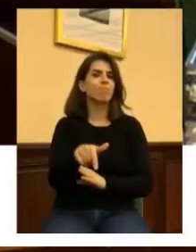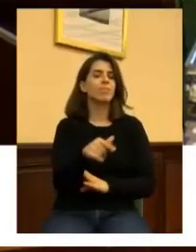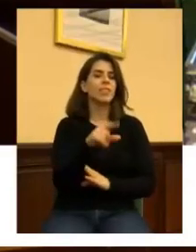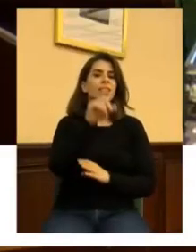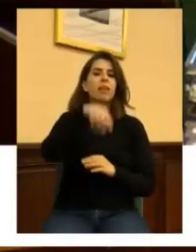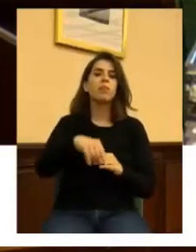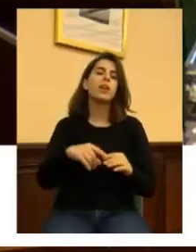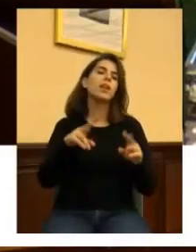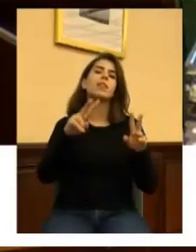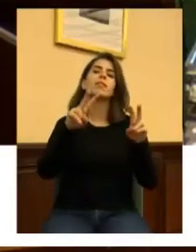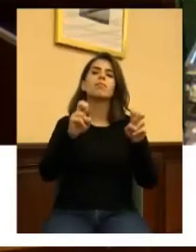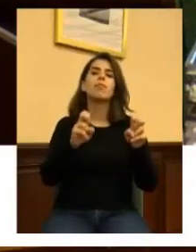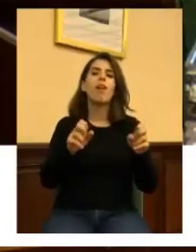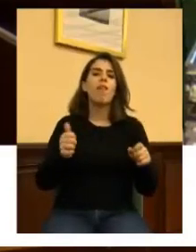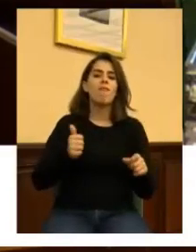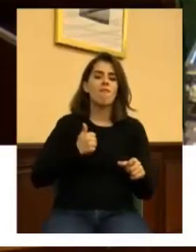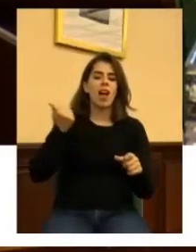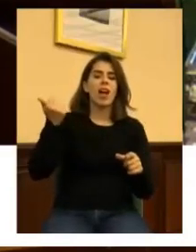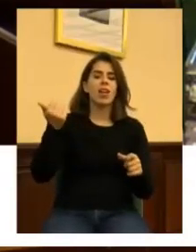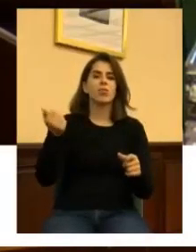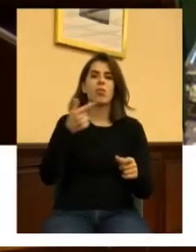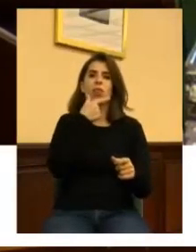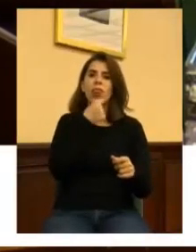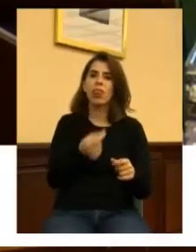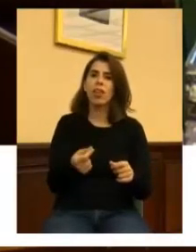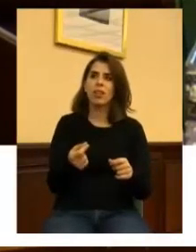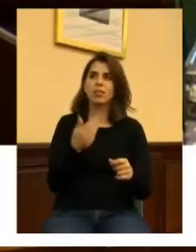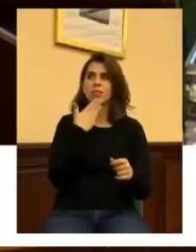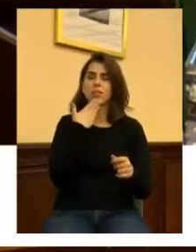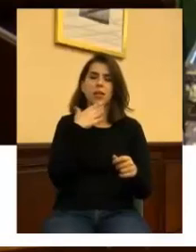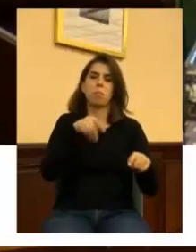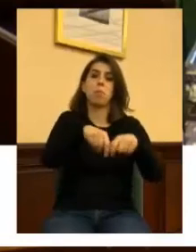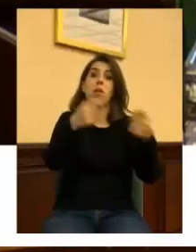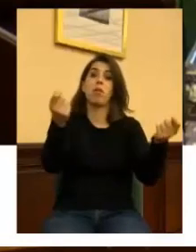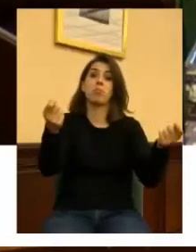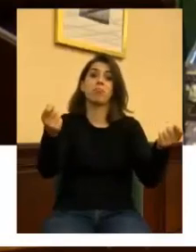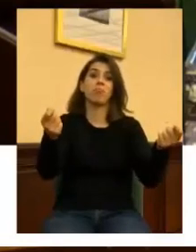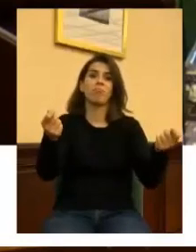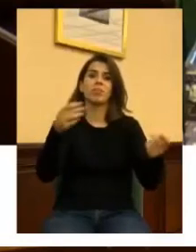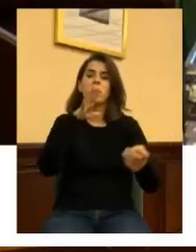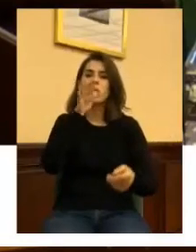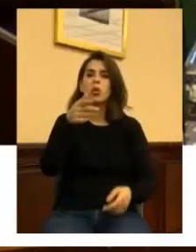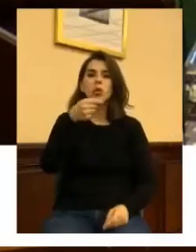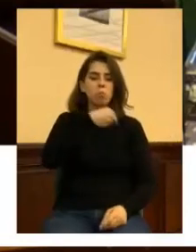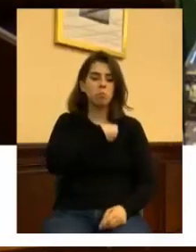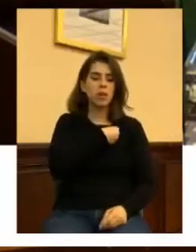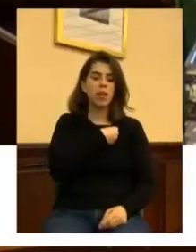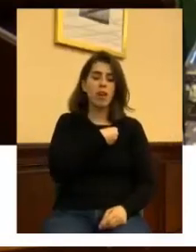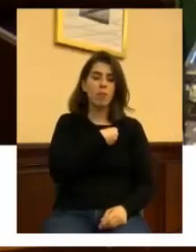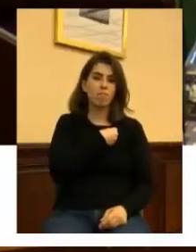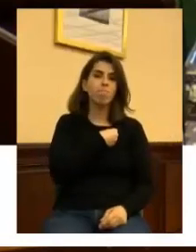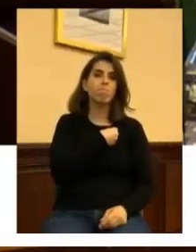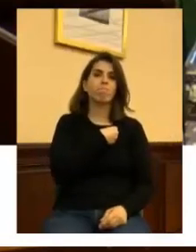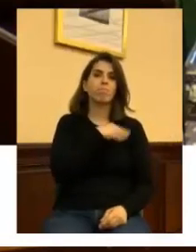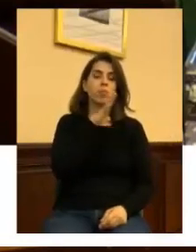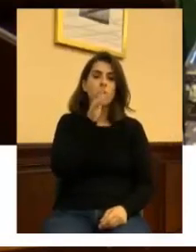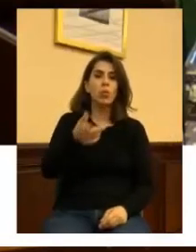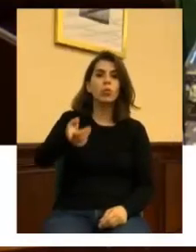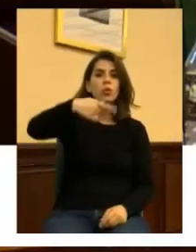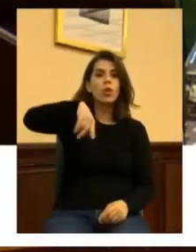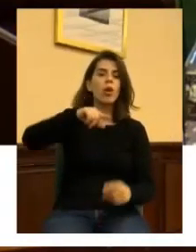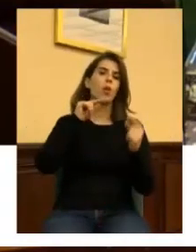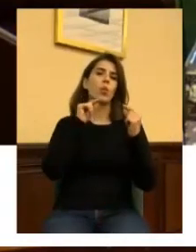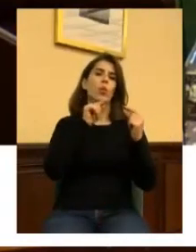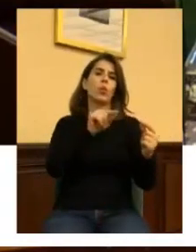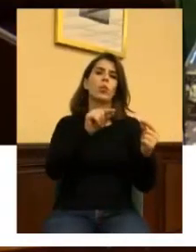falsedades fácilmente desmontables. Y creo que es una pena, porque realmente creo que nos debemos un debate